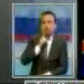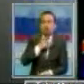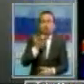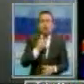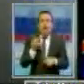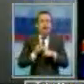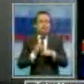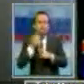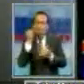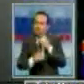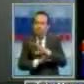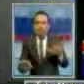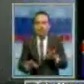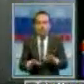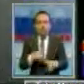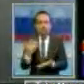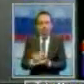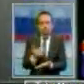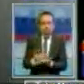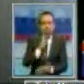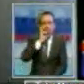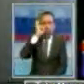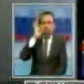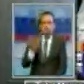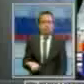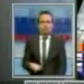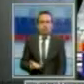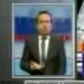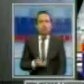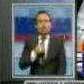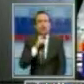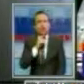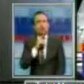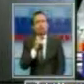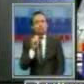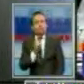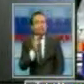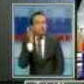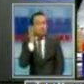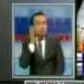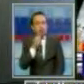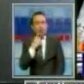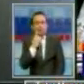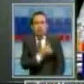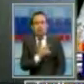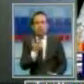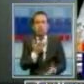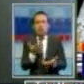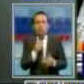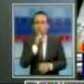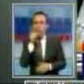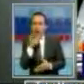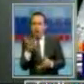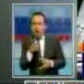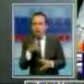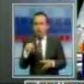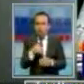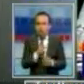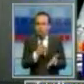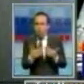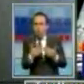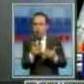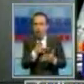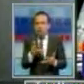con los abusos que han deslegitimado en parte del sistema. Cuando se habla del tipo de oposición que se va a ejercer, también hay que mirar dentro de